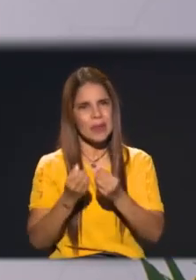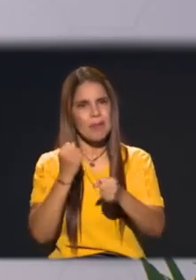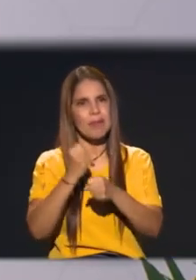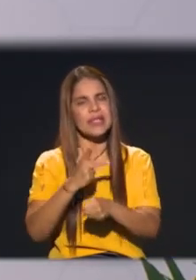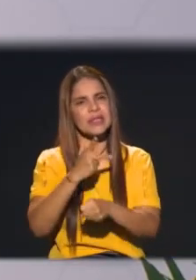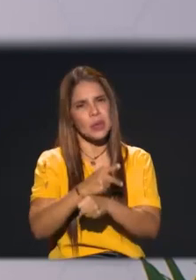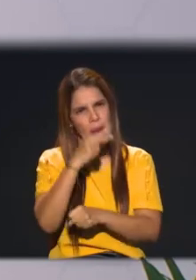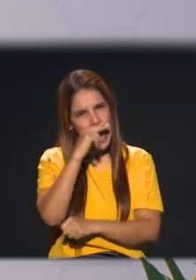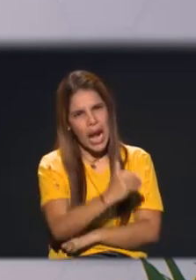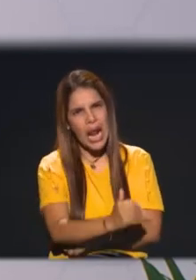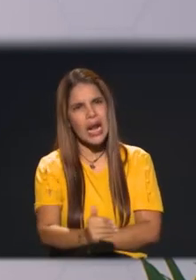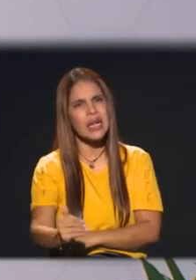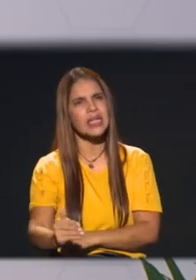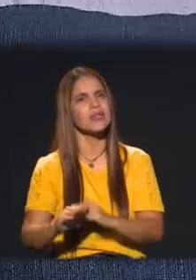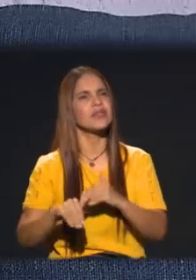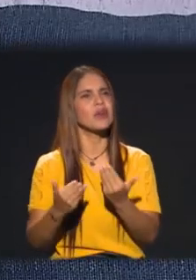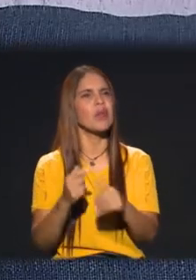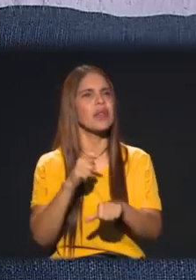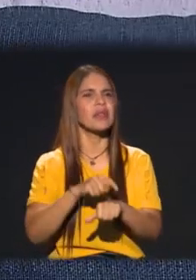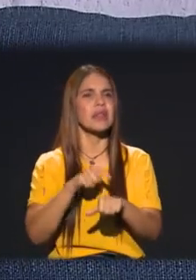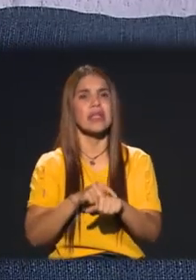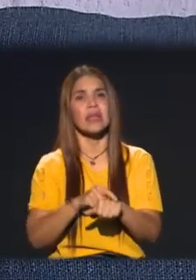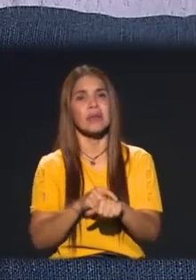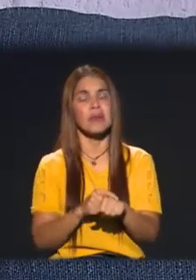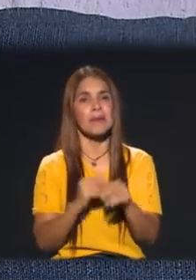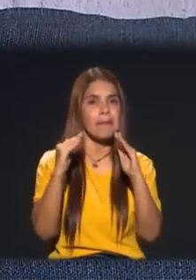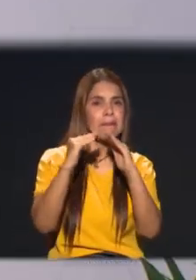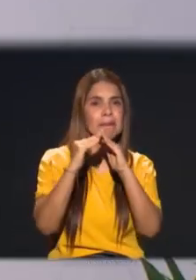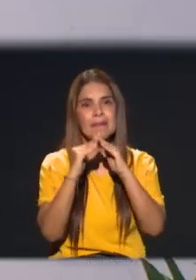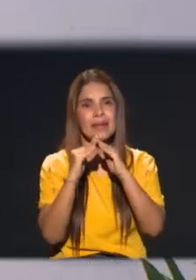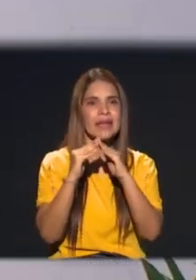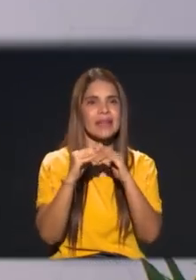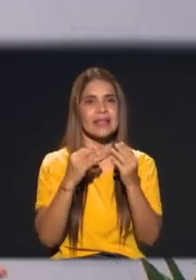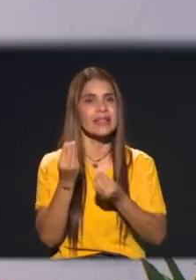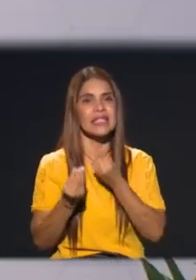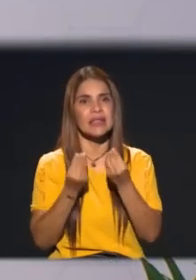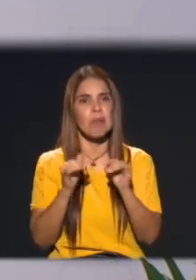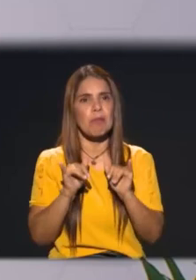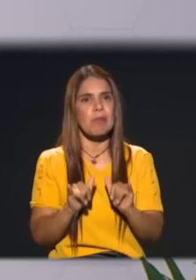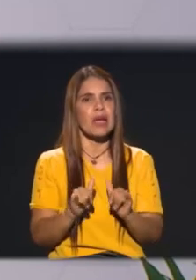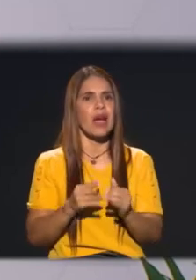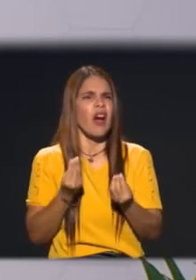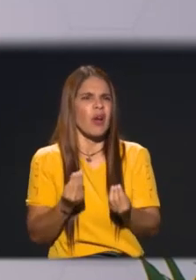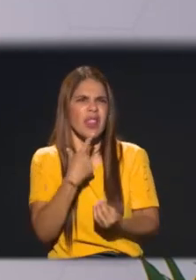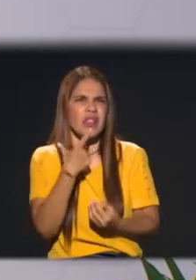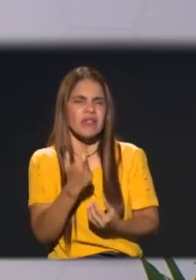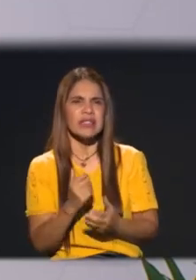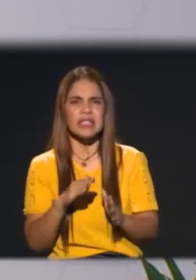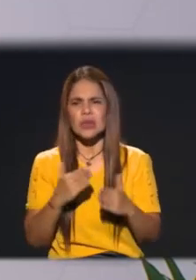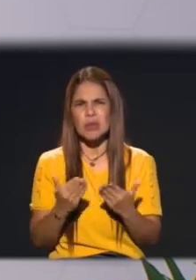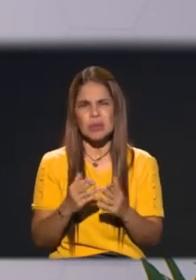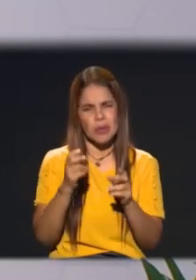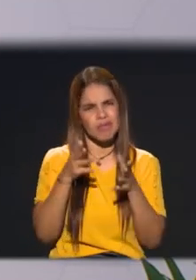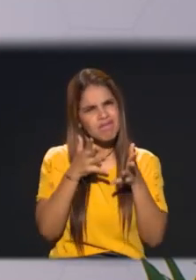preescolar, específicamente ahora que estamos viviendo esta cuarentena y que de pronto puede ser un poco más complejo llegarles con